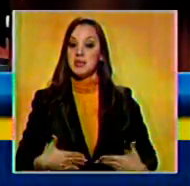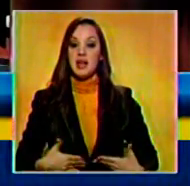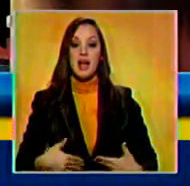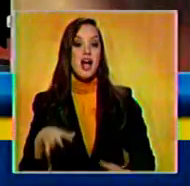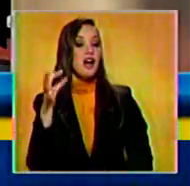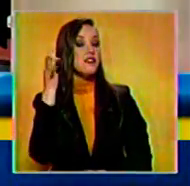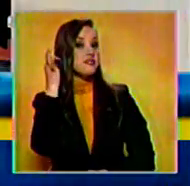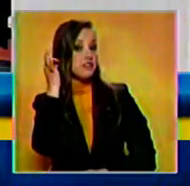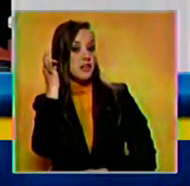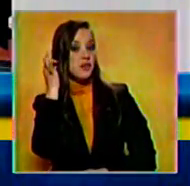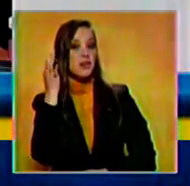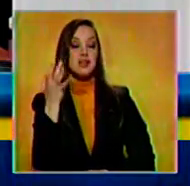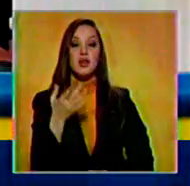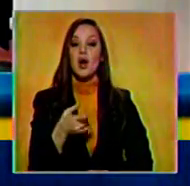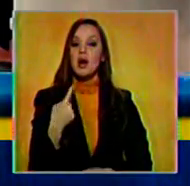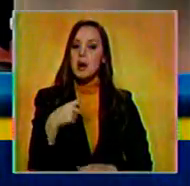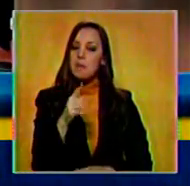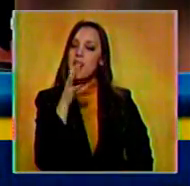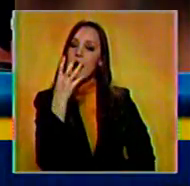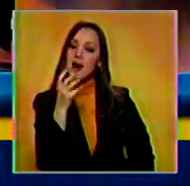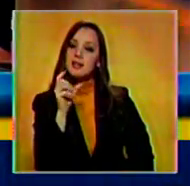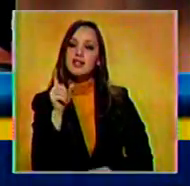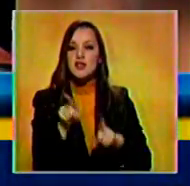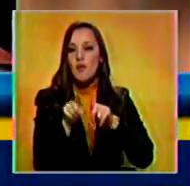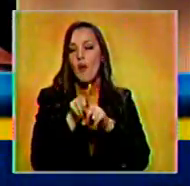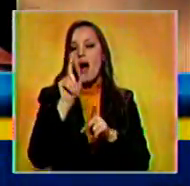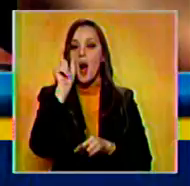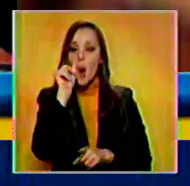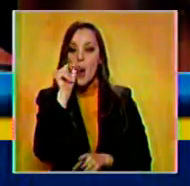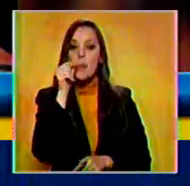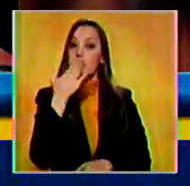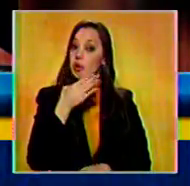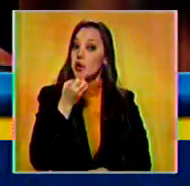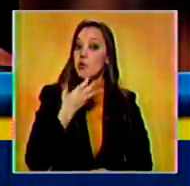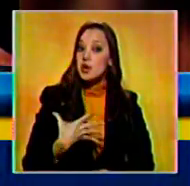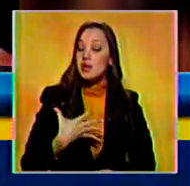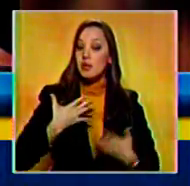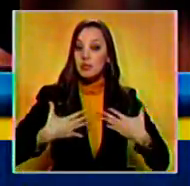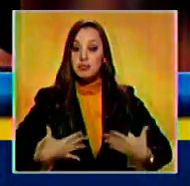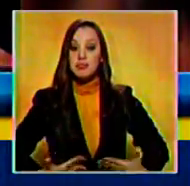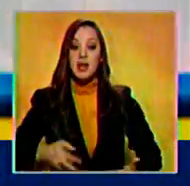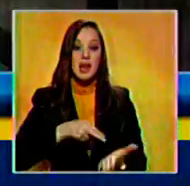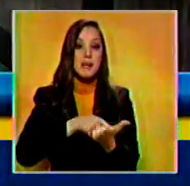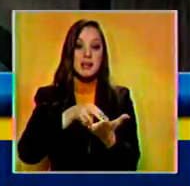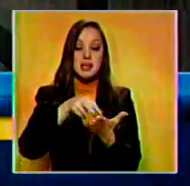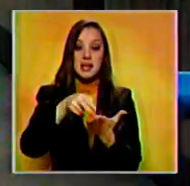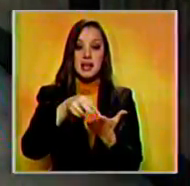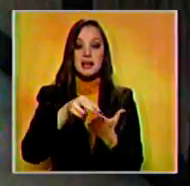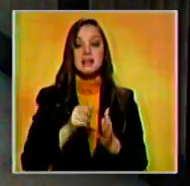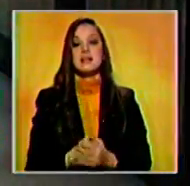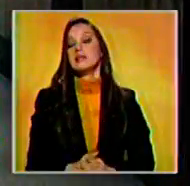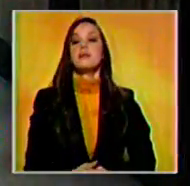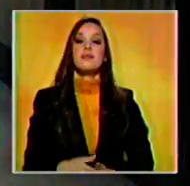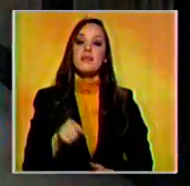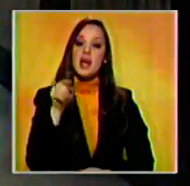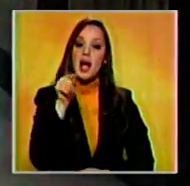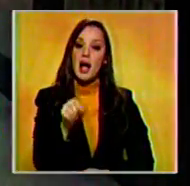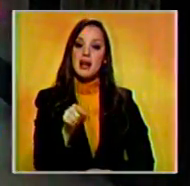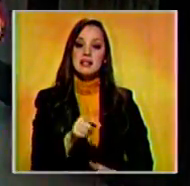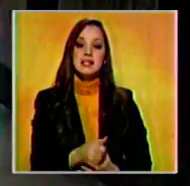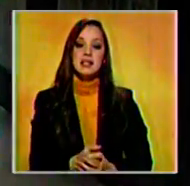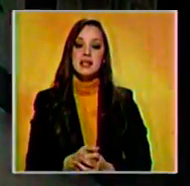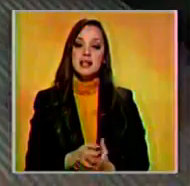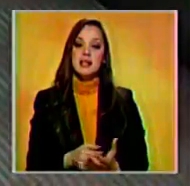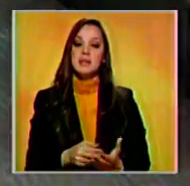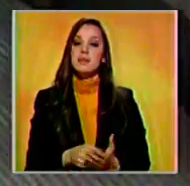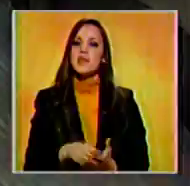femenino para una estética más masculina, muy acorde a lo que se vio en la pasarela de Gucci. En la colección Gucci